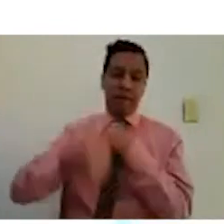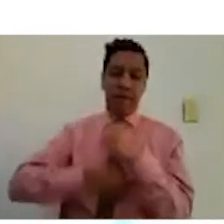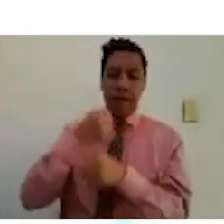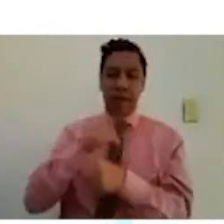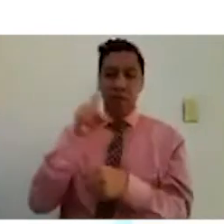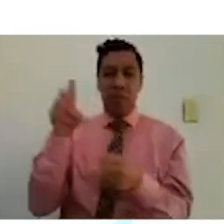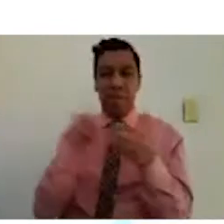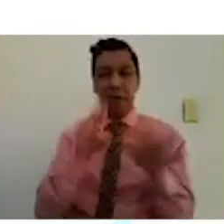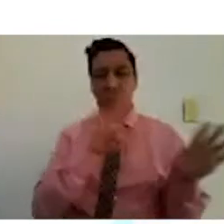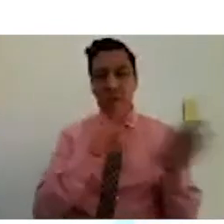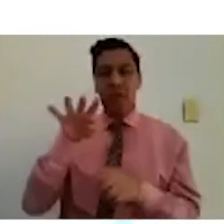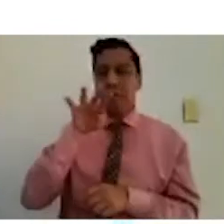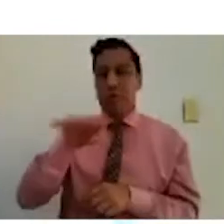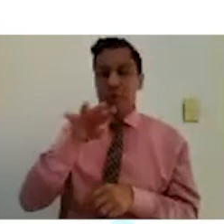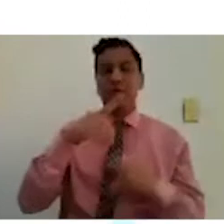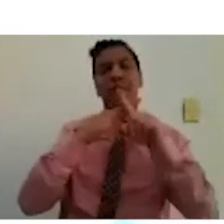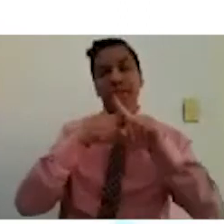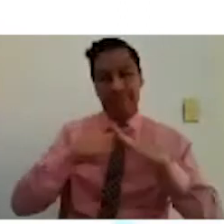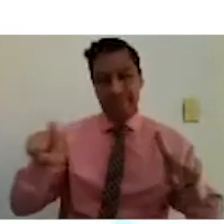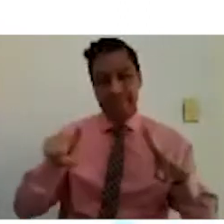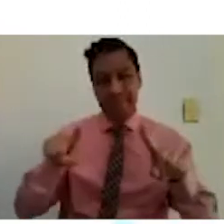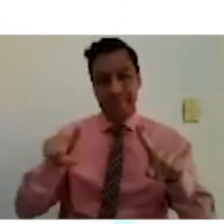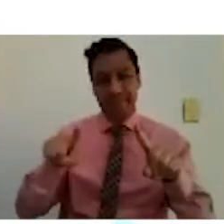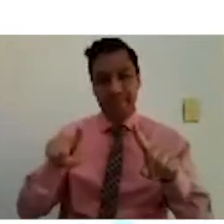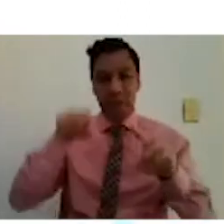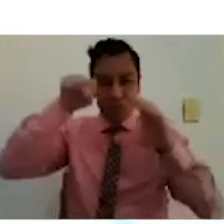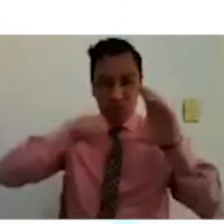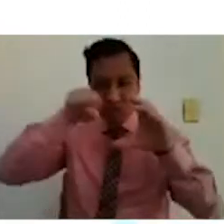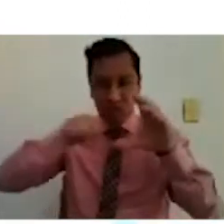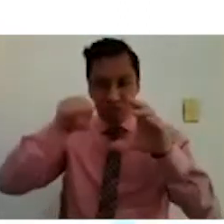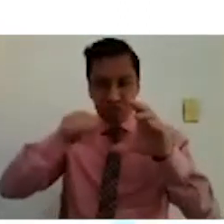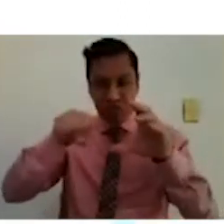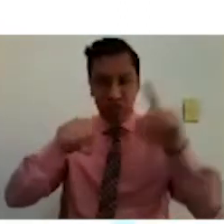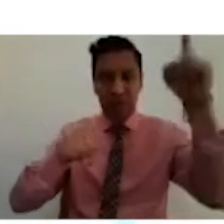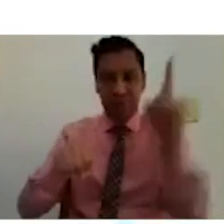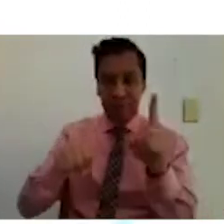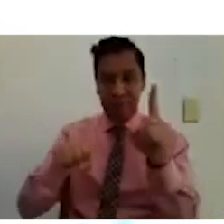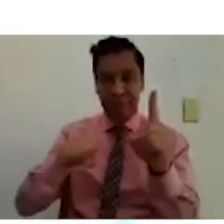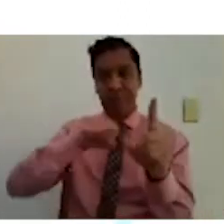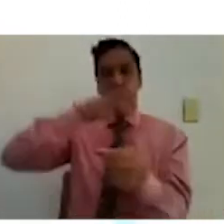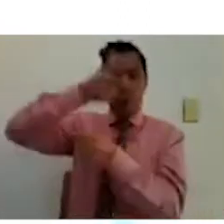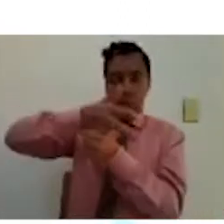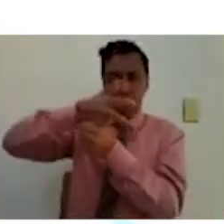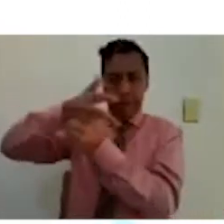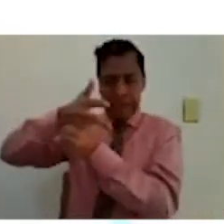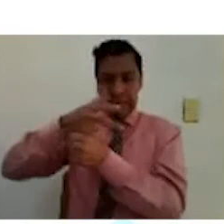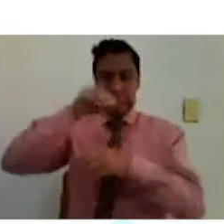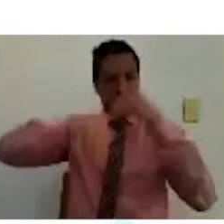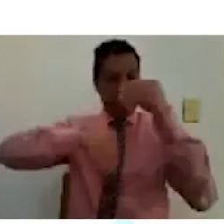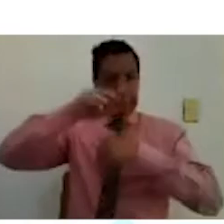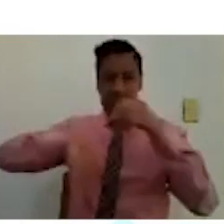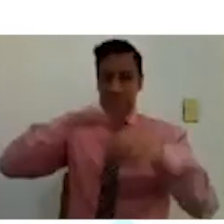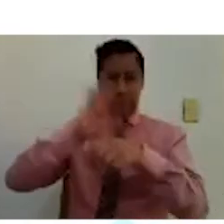esta doble exposición de la película, una misma película pasada dos veces a la hora de la filmación. Esta